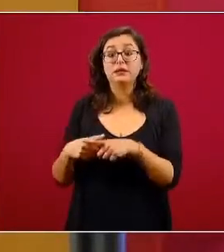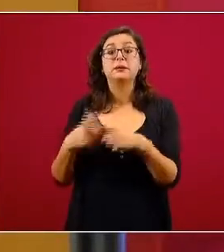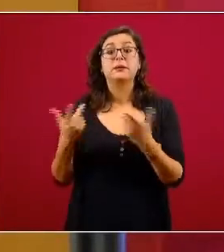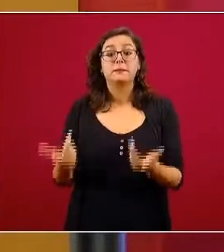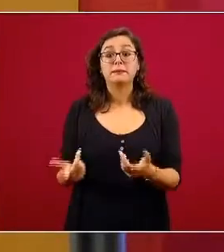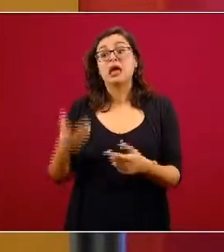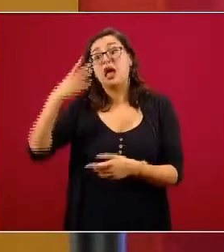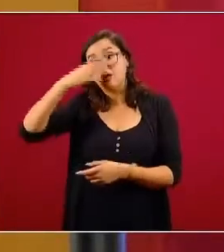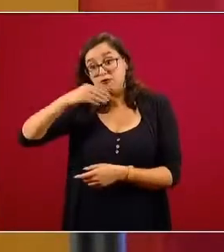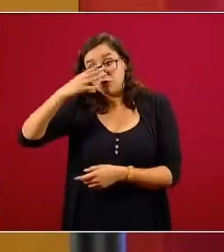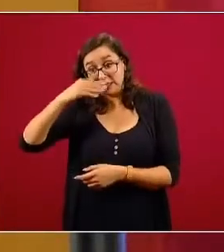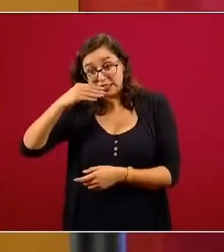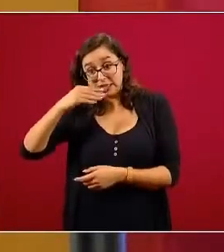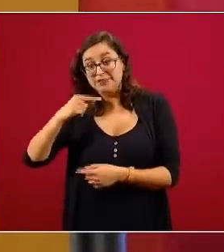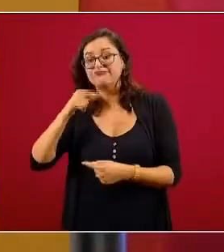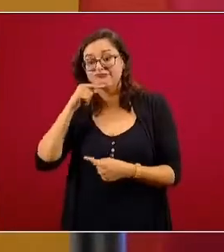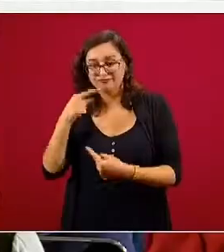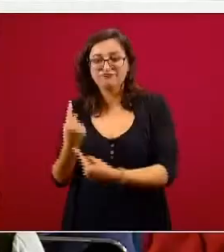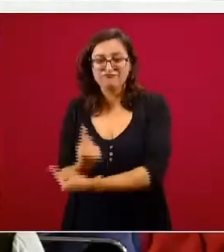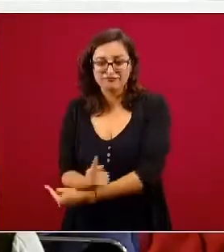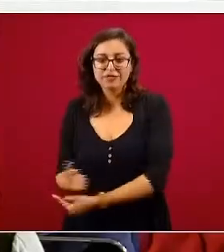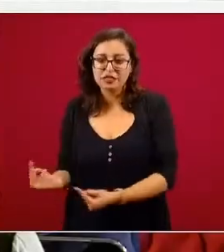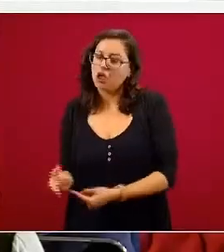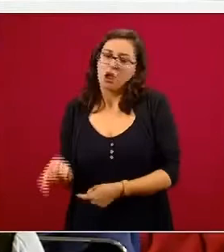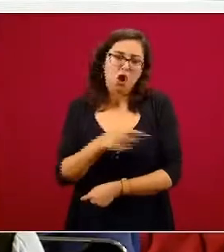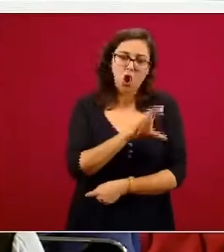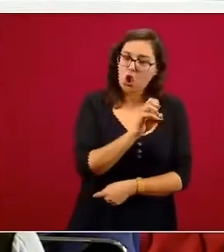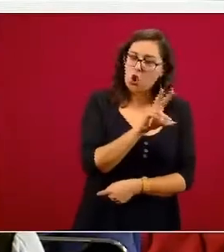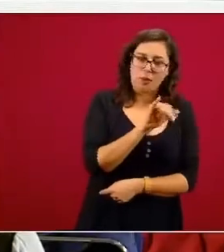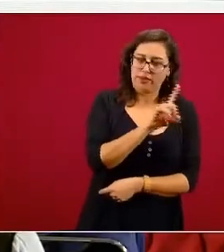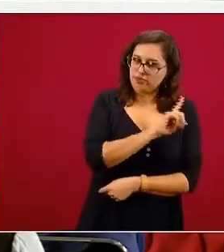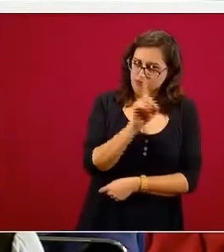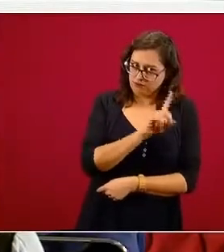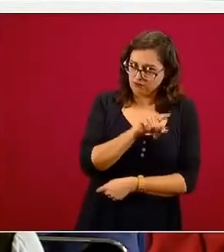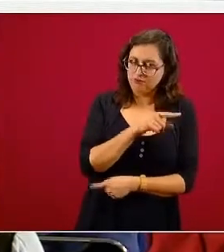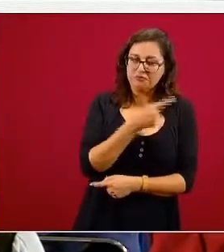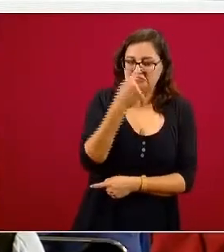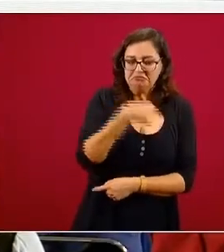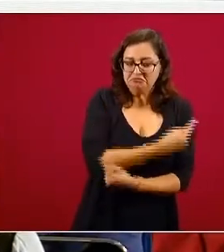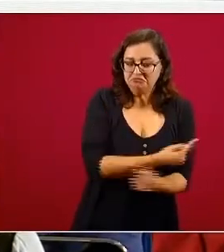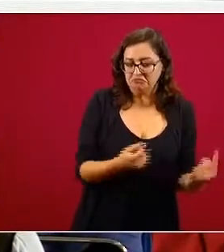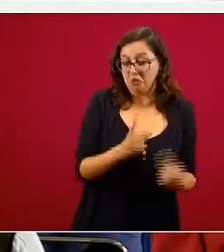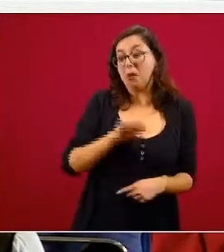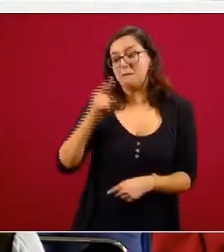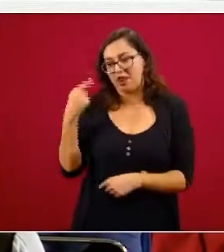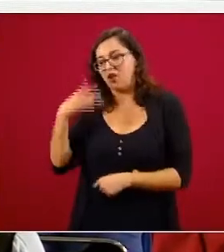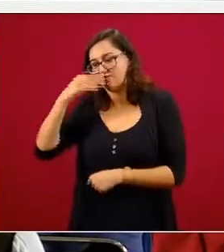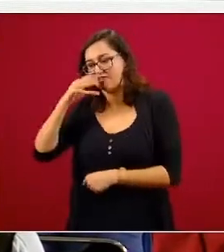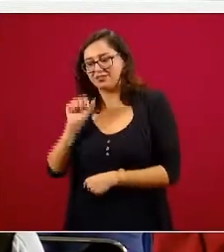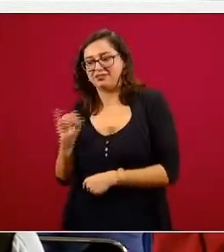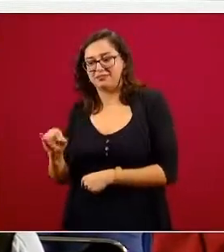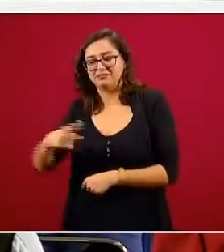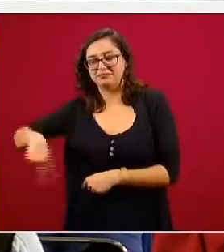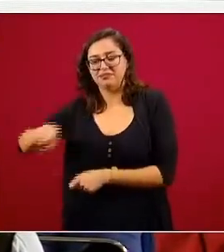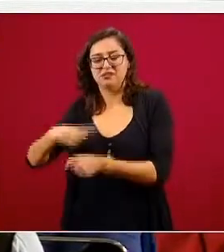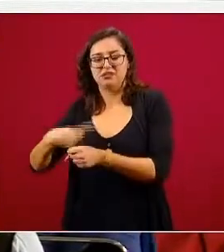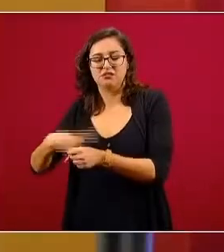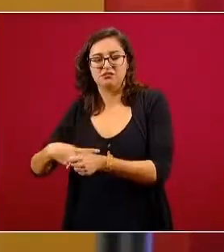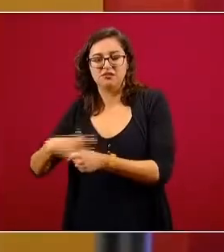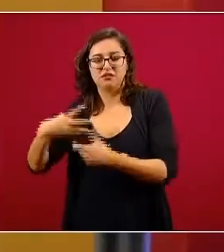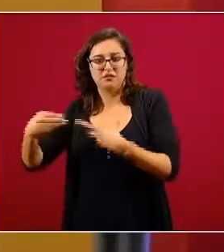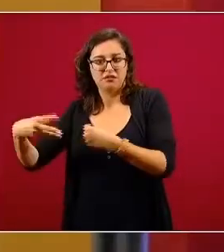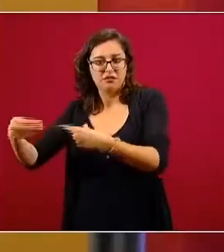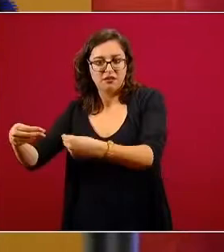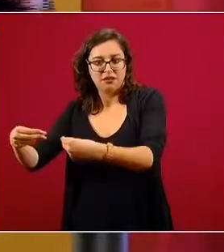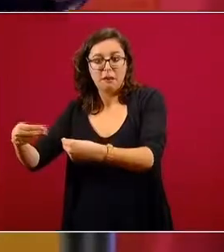de la influenza, a diferencia de COVID, también niños menores de 5 años. Pero no es propósito interferir sustancialmente con la